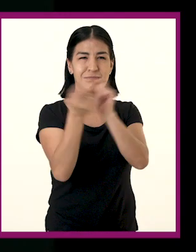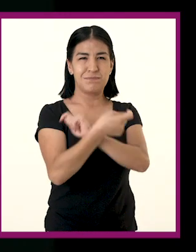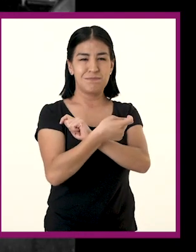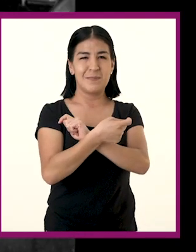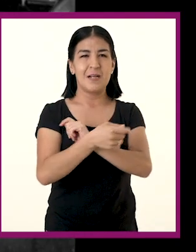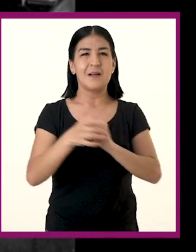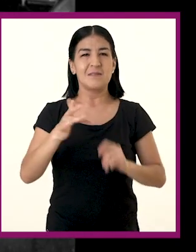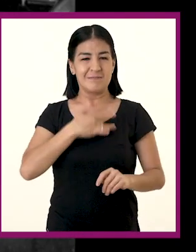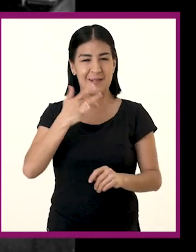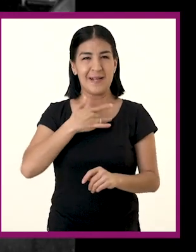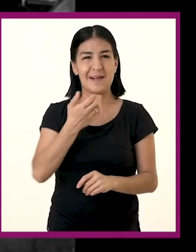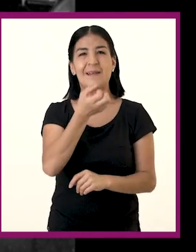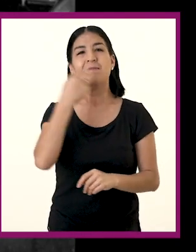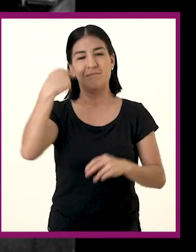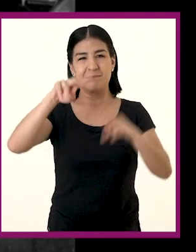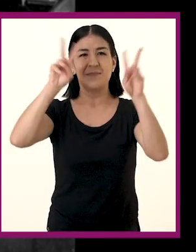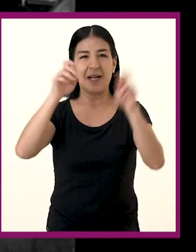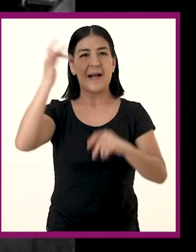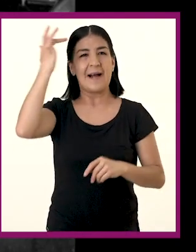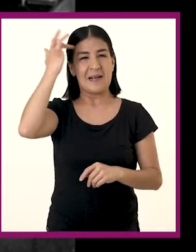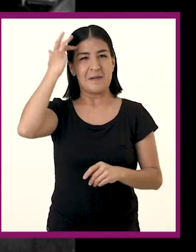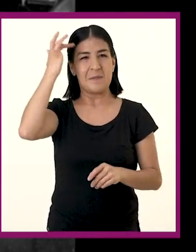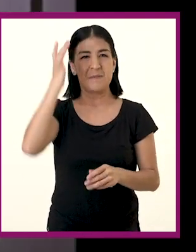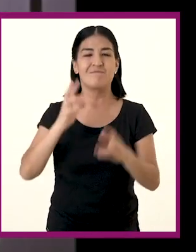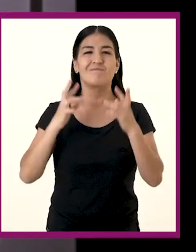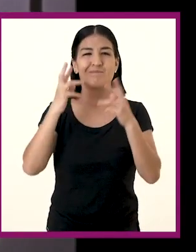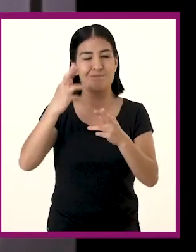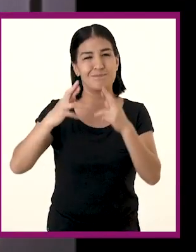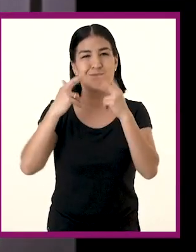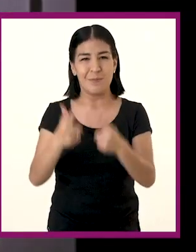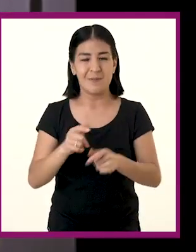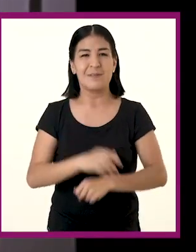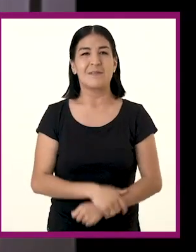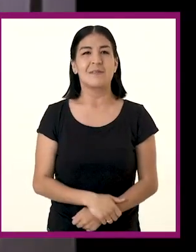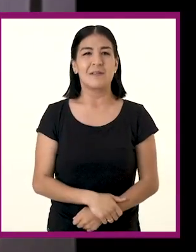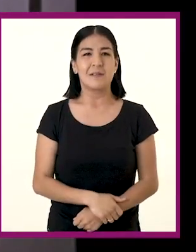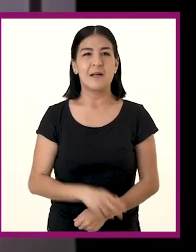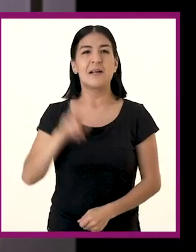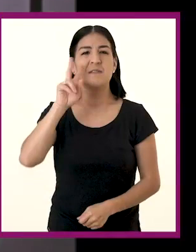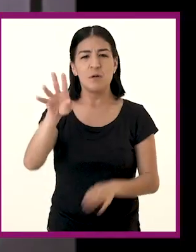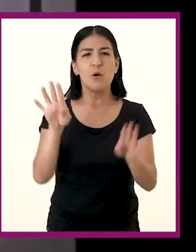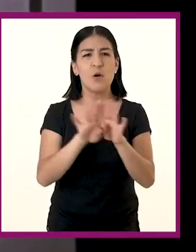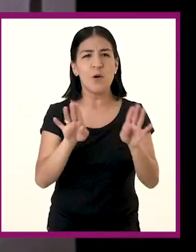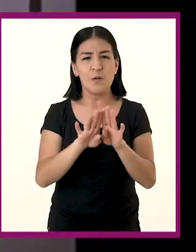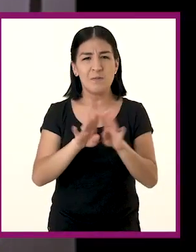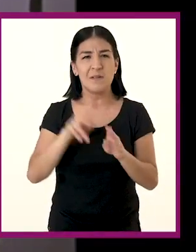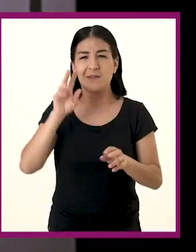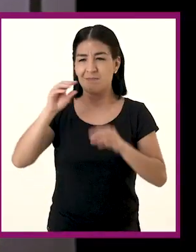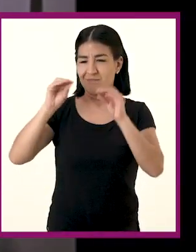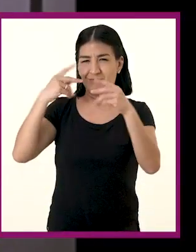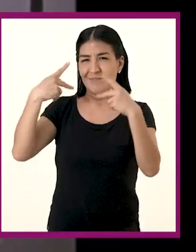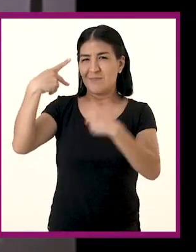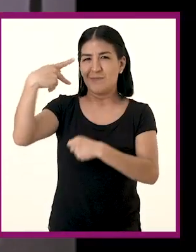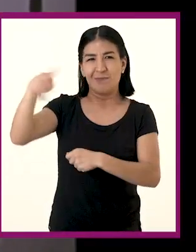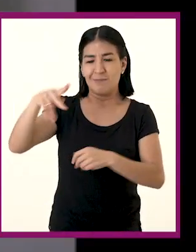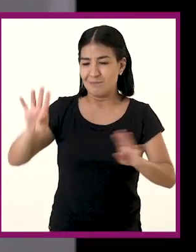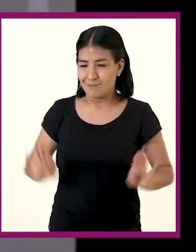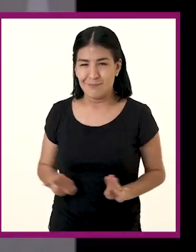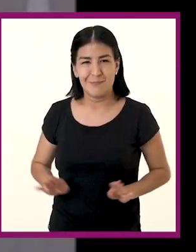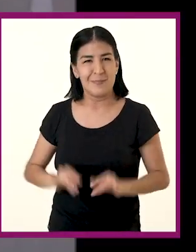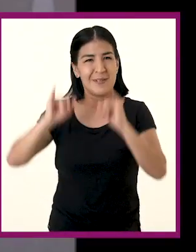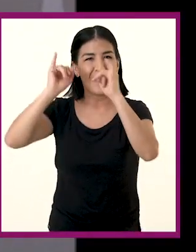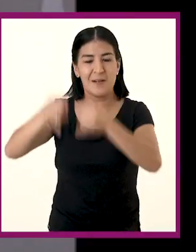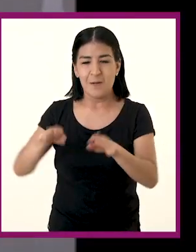de la novela de Thomas Mann, Las cabezas trocadas. Desde este momento ya se vislumbra el estilo que posteriormente